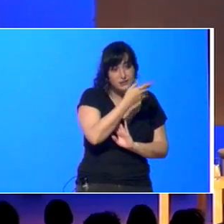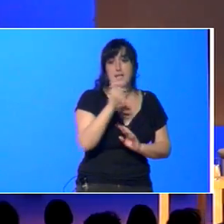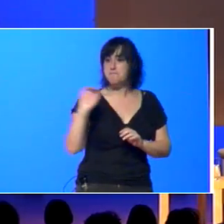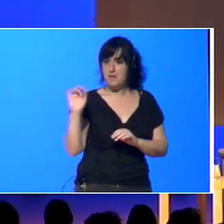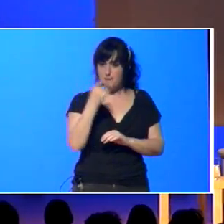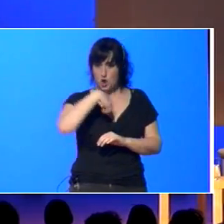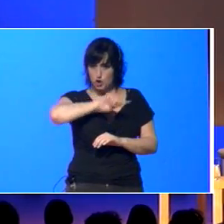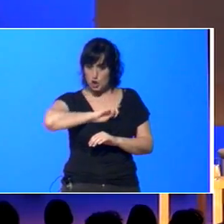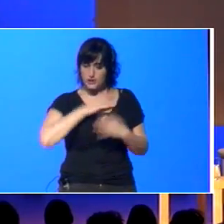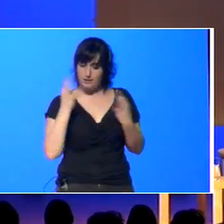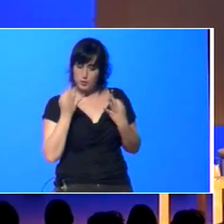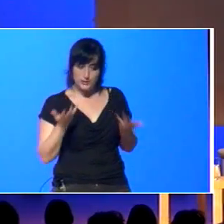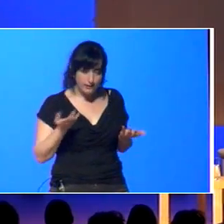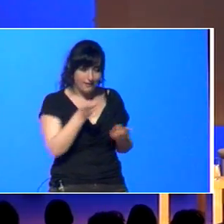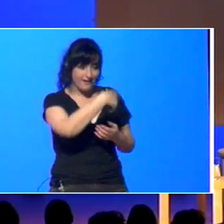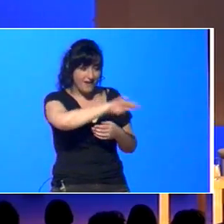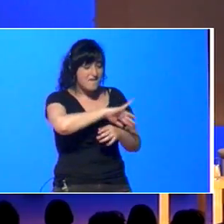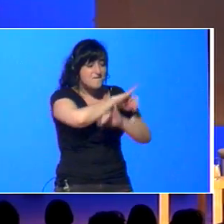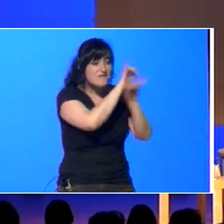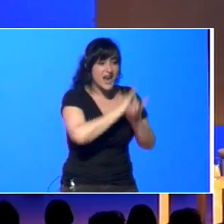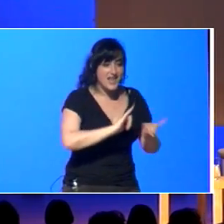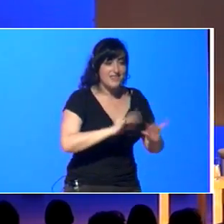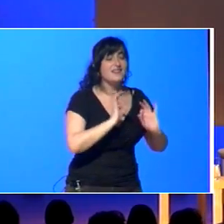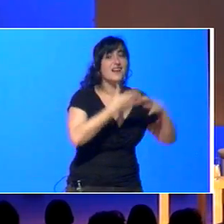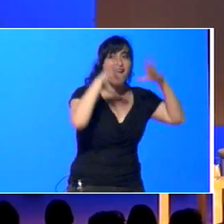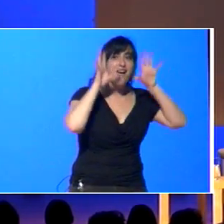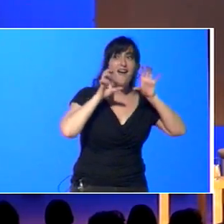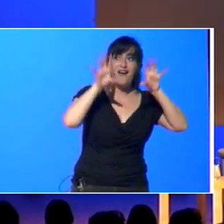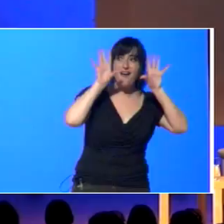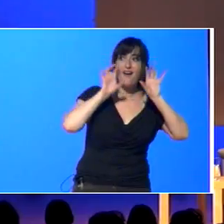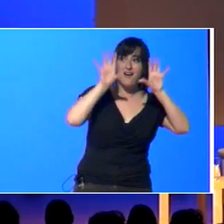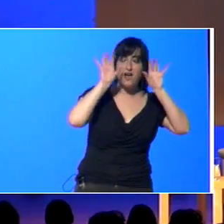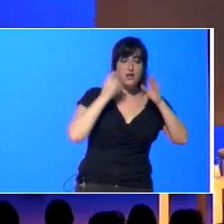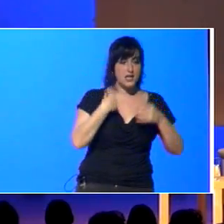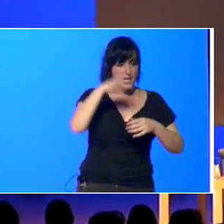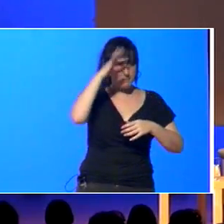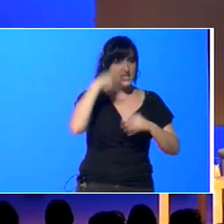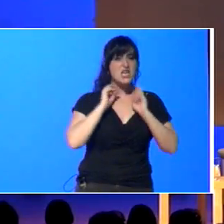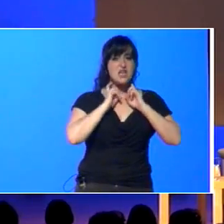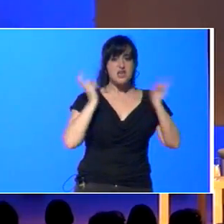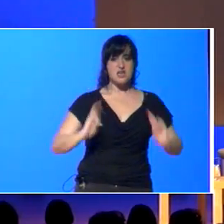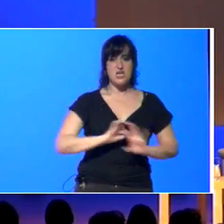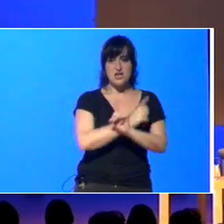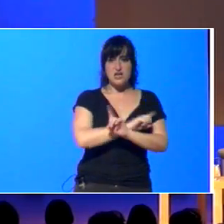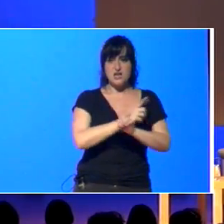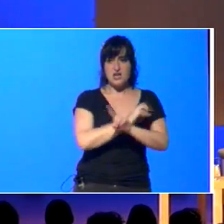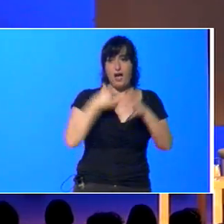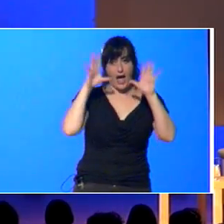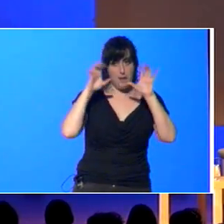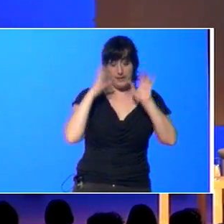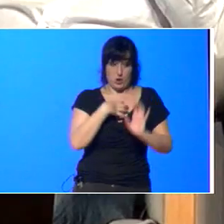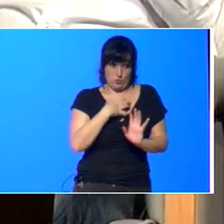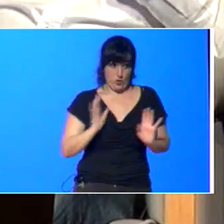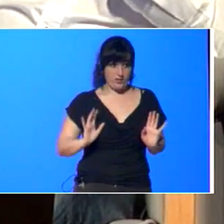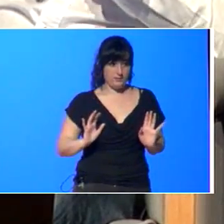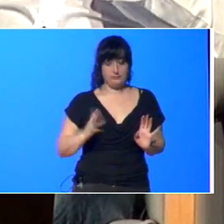que puedan aprender. No pueden aprender desde la tensión y desde el estrés. ¿Eh? Bueno, creo que me he ido ya un poco de tiempo